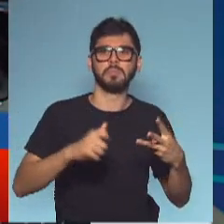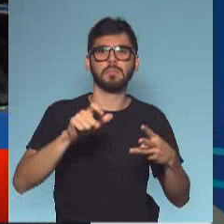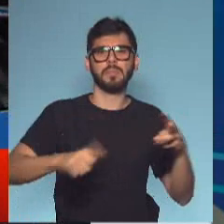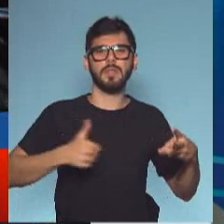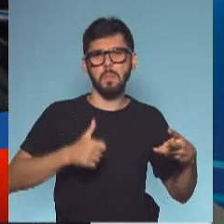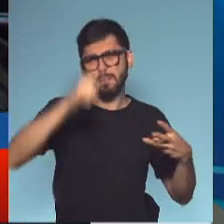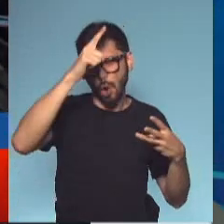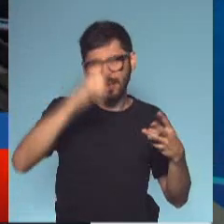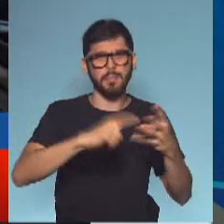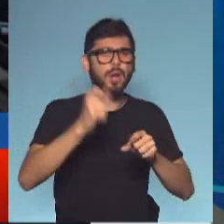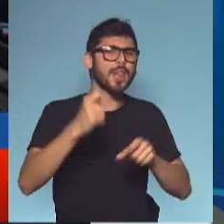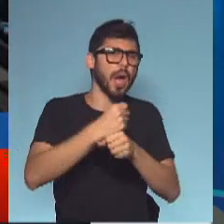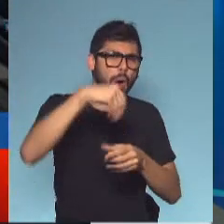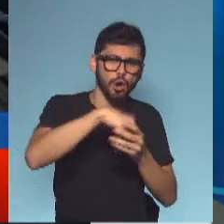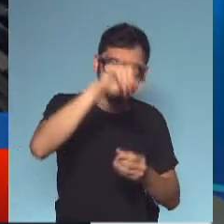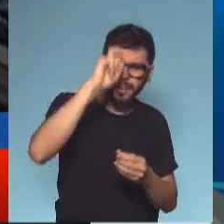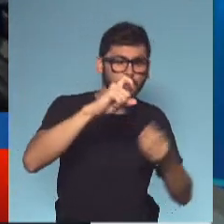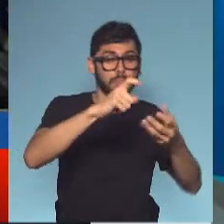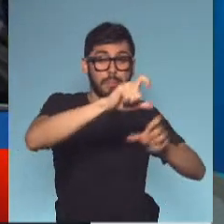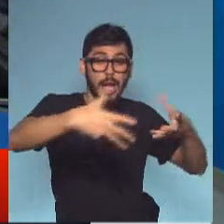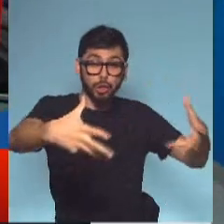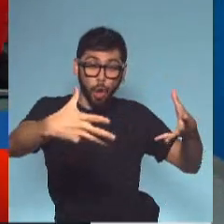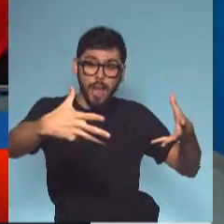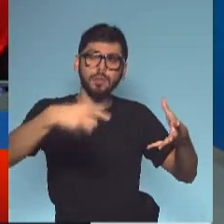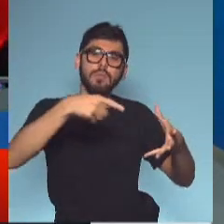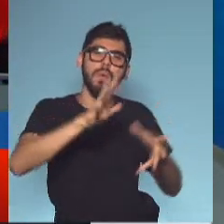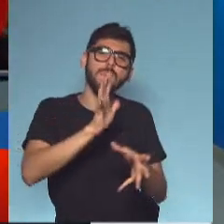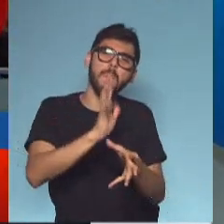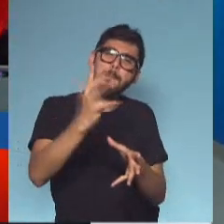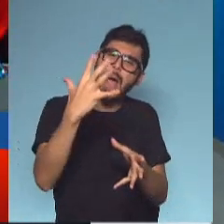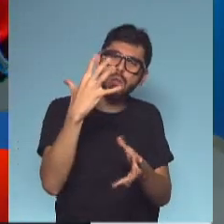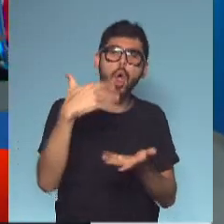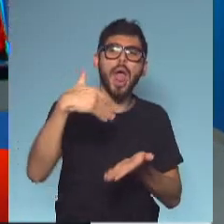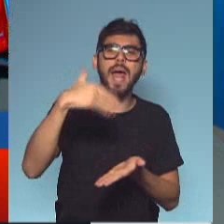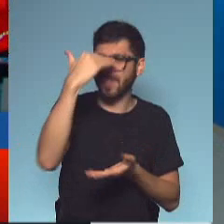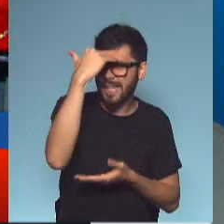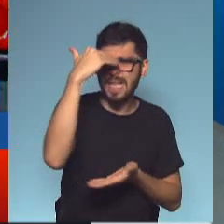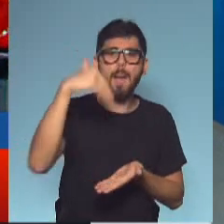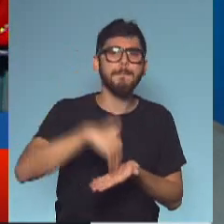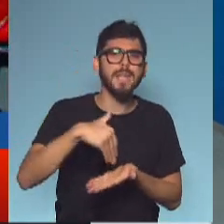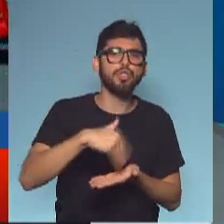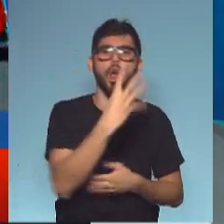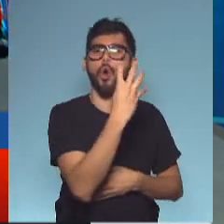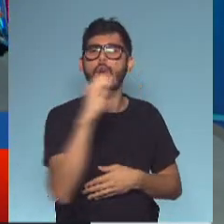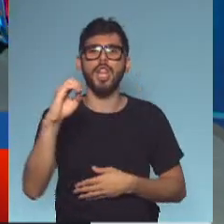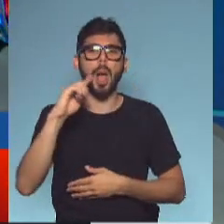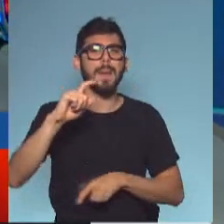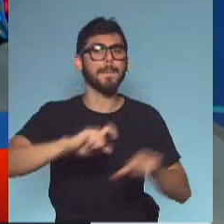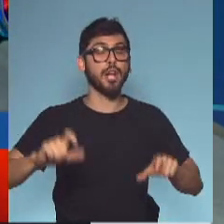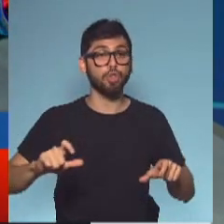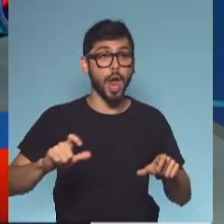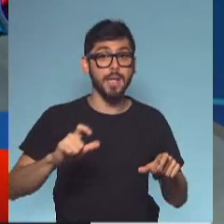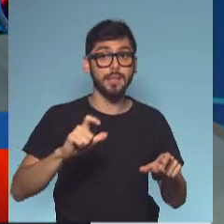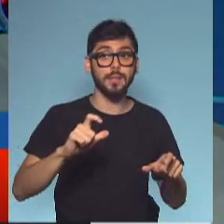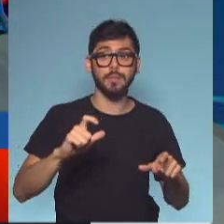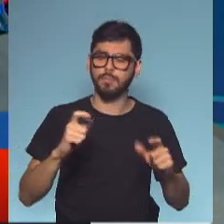salud, todo ese contingente de personas Sí. representa más o menos 15.400.000 personas. ¿Qué significa? Número muy,